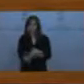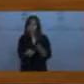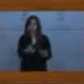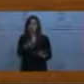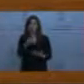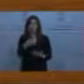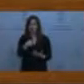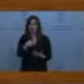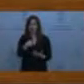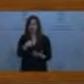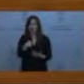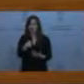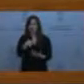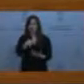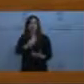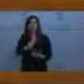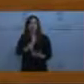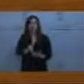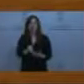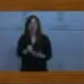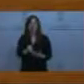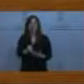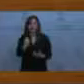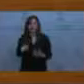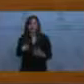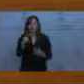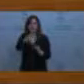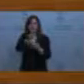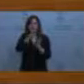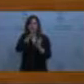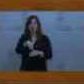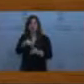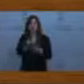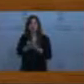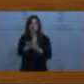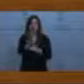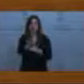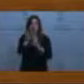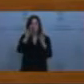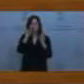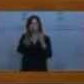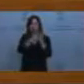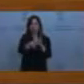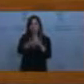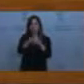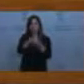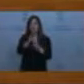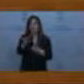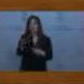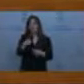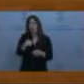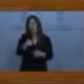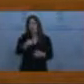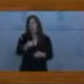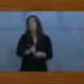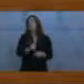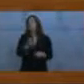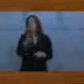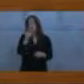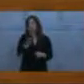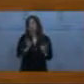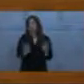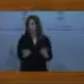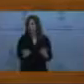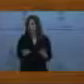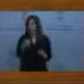tener la osadía de pedirles el voto favorable a una propuesta de educación del Partido Popular. Voy a tener esta osadía. Ya tengo la osadía